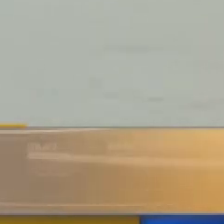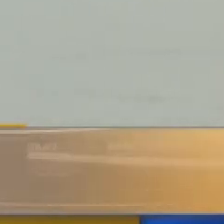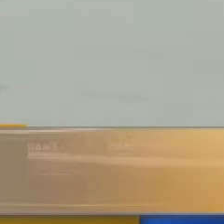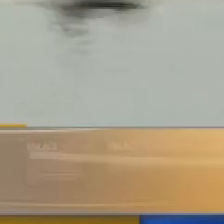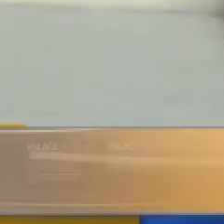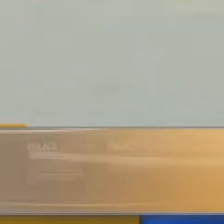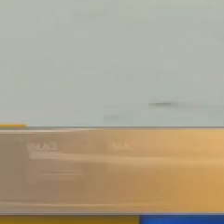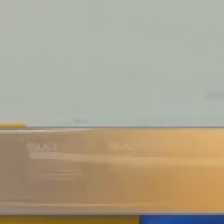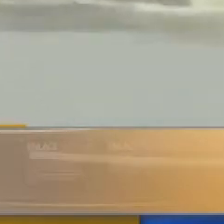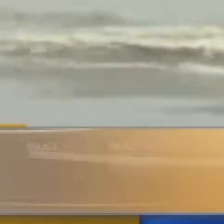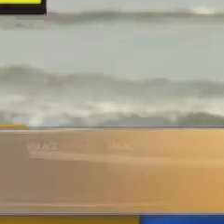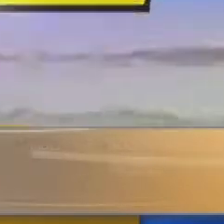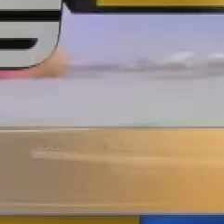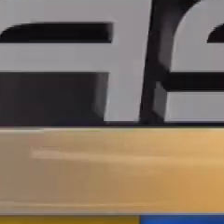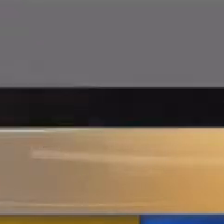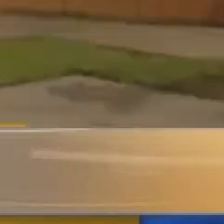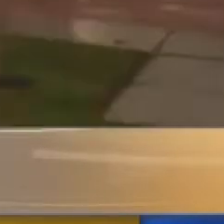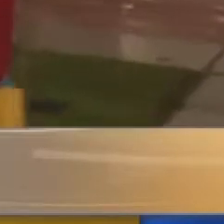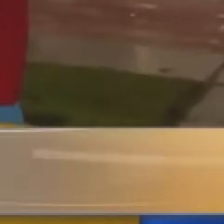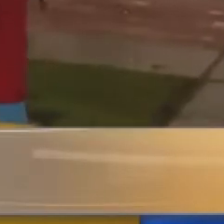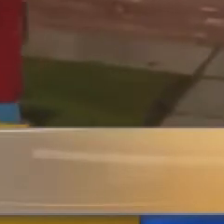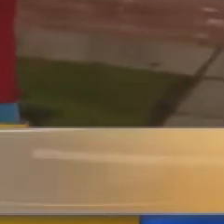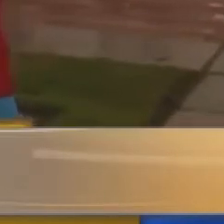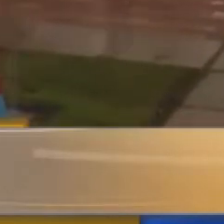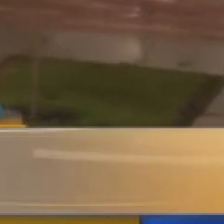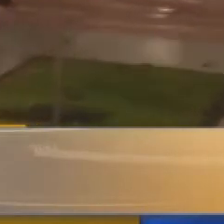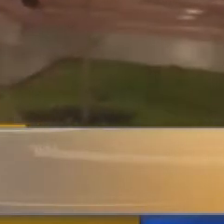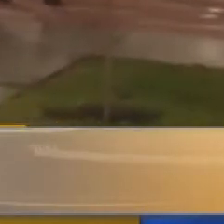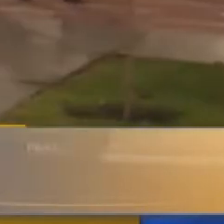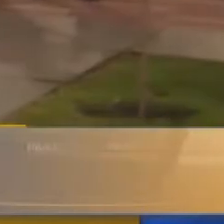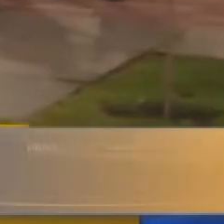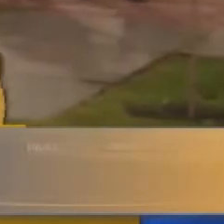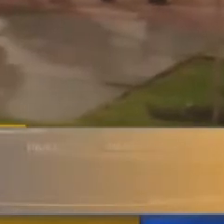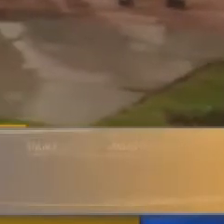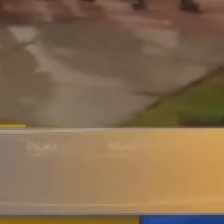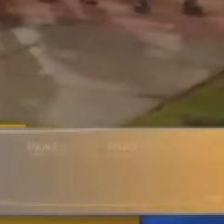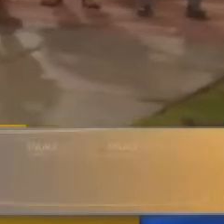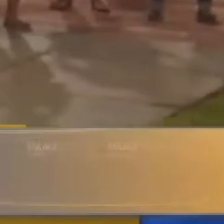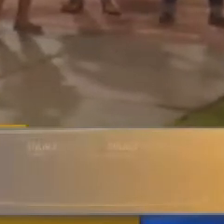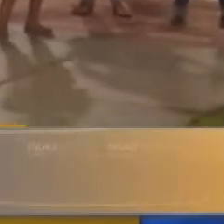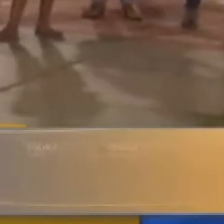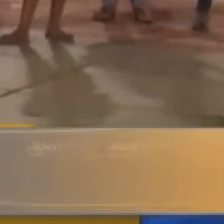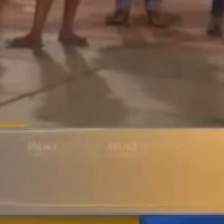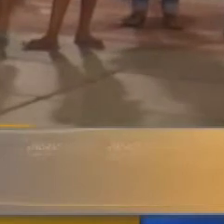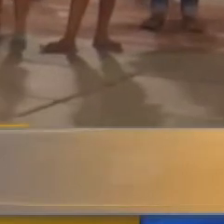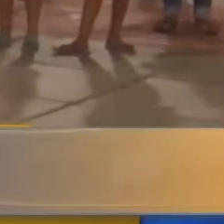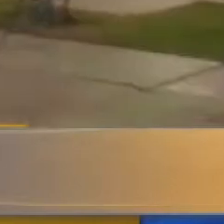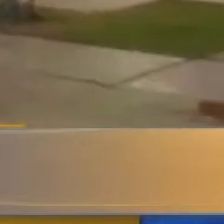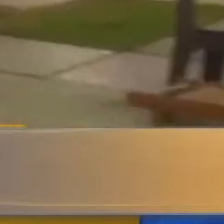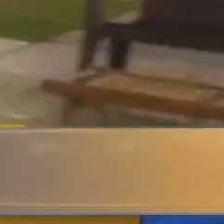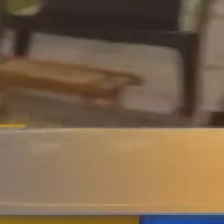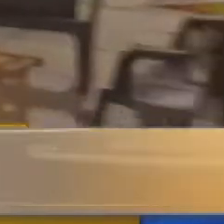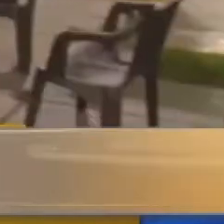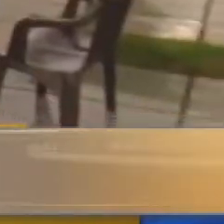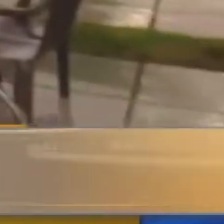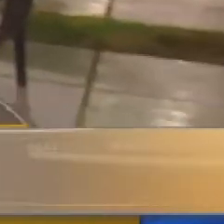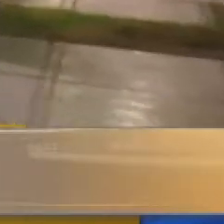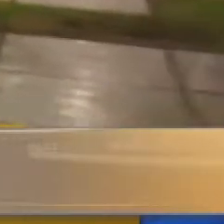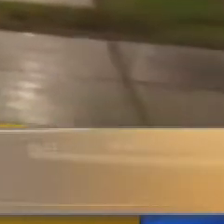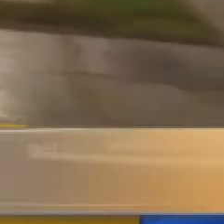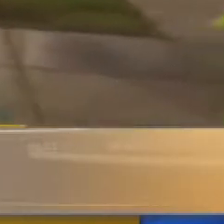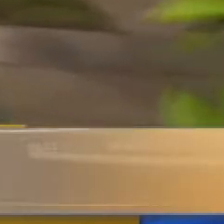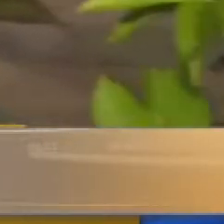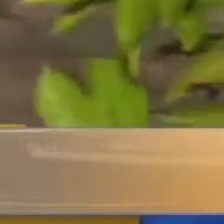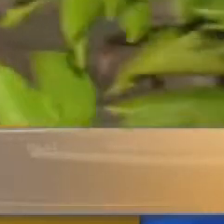competencia en la Ciénaga San Silvestre. Y al cierre, Secretaría de Medio Ambiente, Escuela de Artes Las Tablas y Enlace